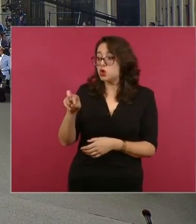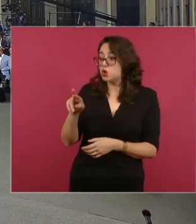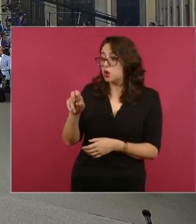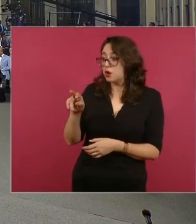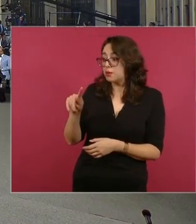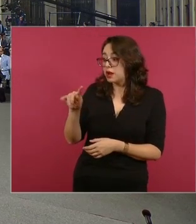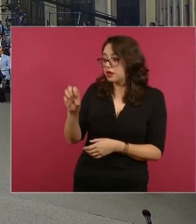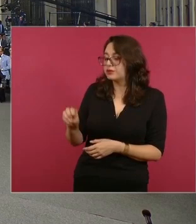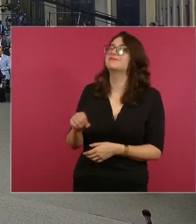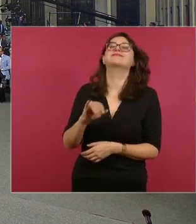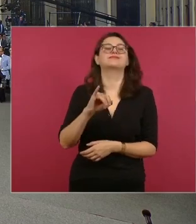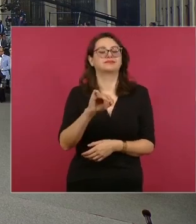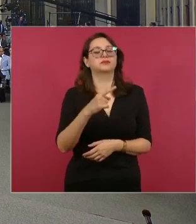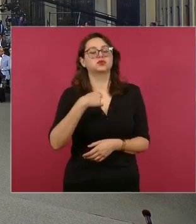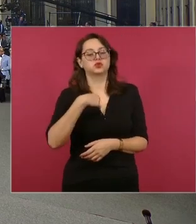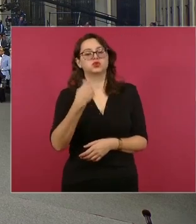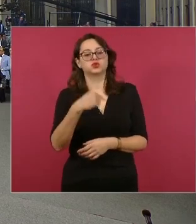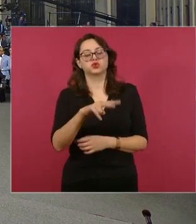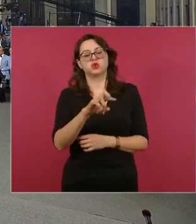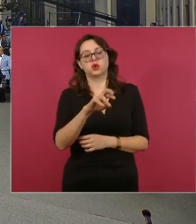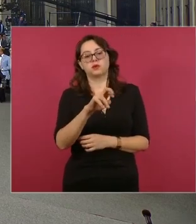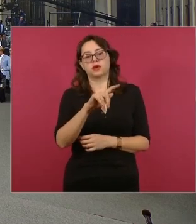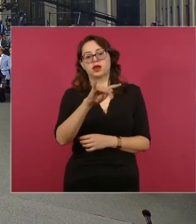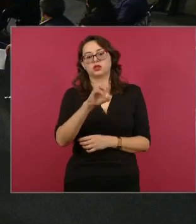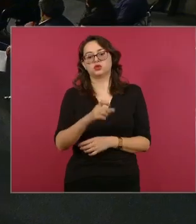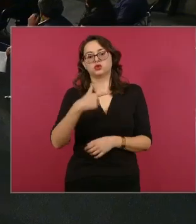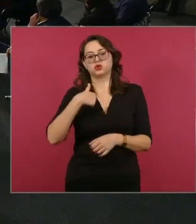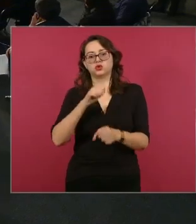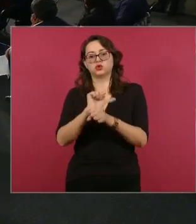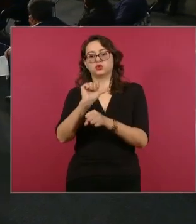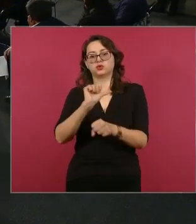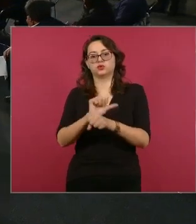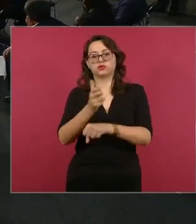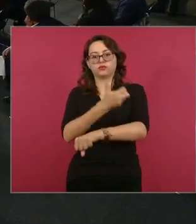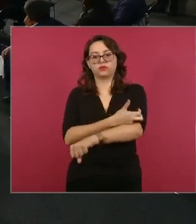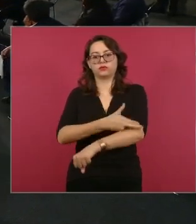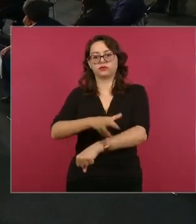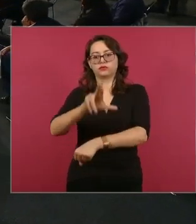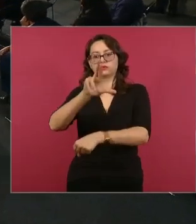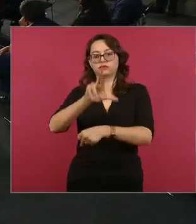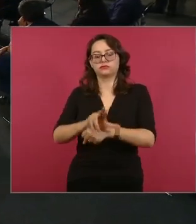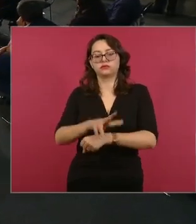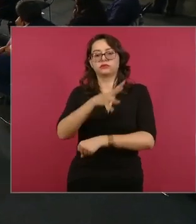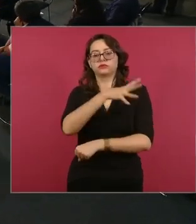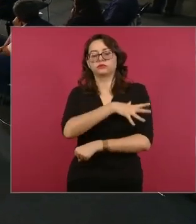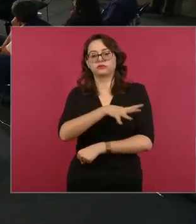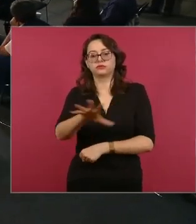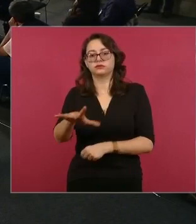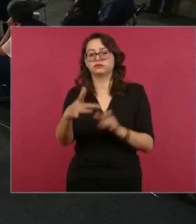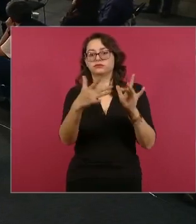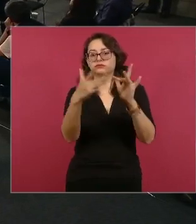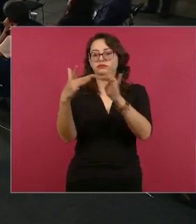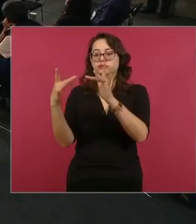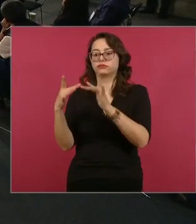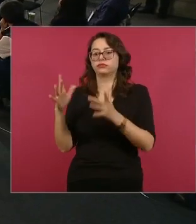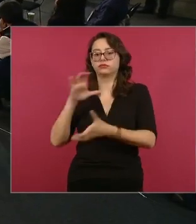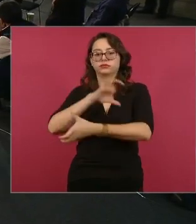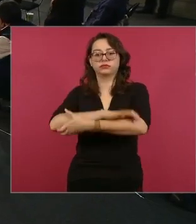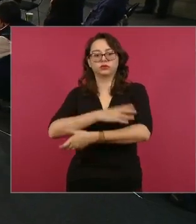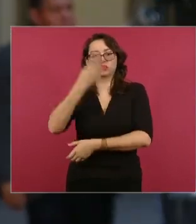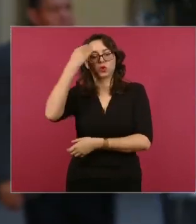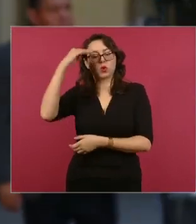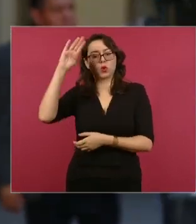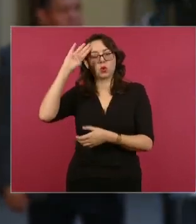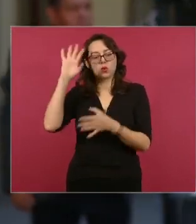Norberto Galliotti, de Argentina. Soy coordinador general de la Red Continental Latinoamericana y Caribeña de Solidaridad con Cuba y las